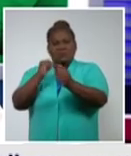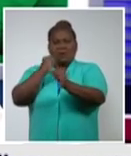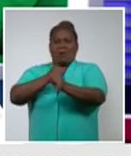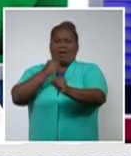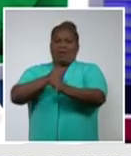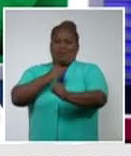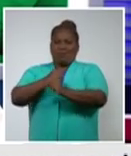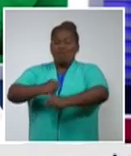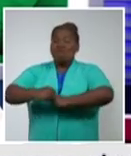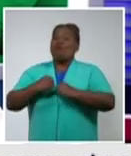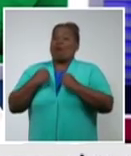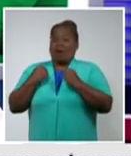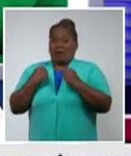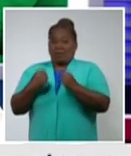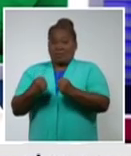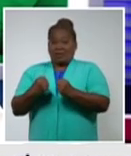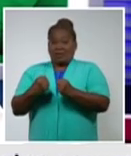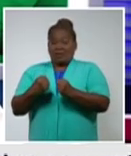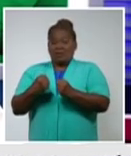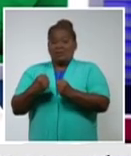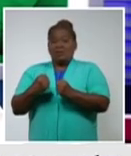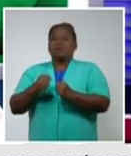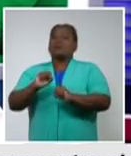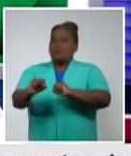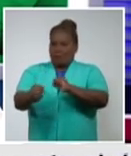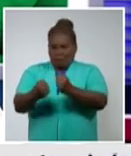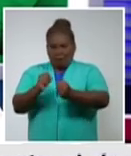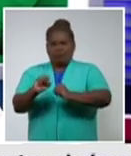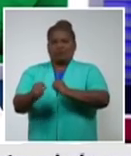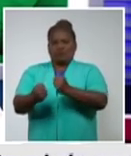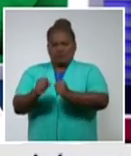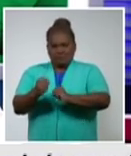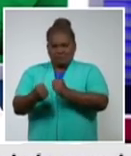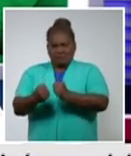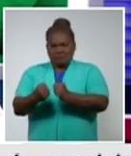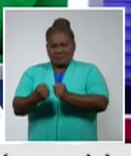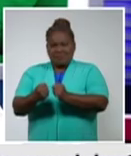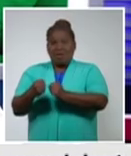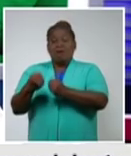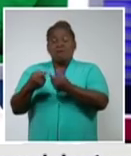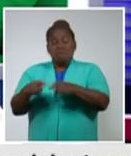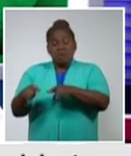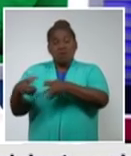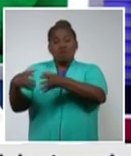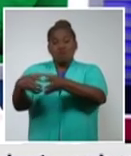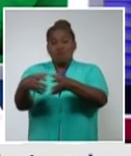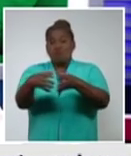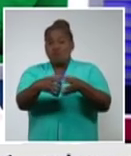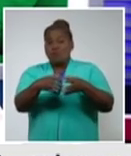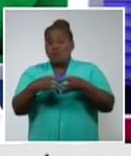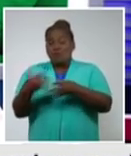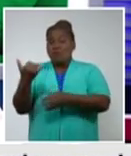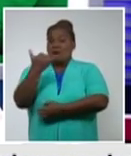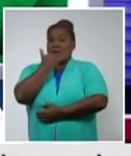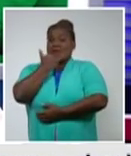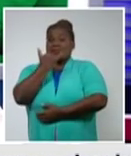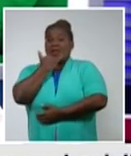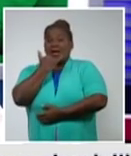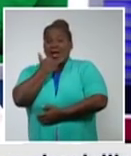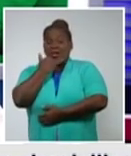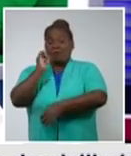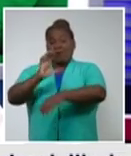trabajando y lo vamos a controlar, pero indiscutiblemente los grupos que se están afectando, que se están